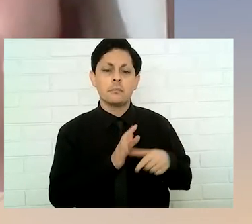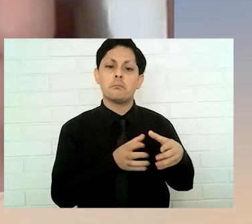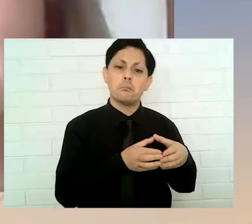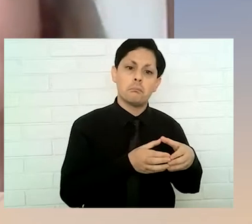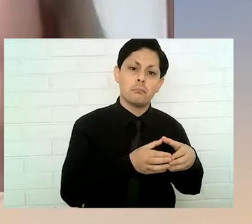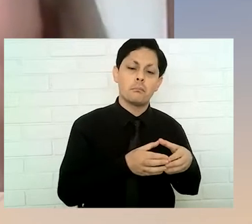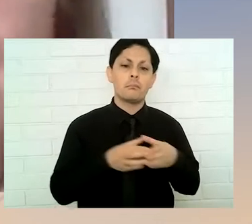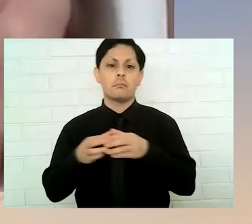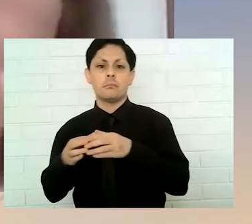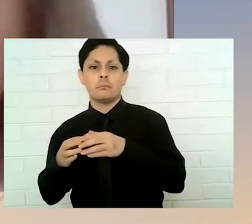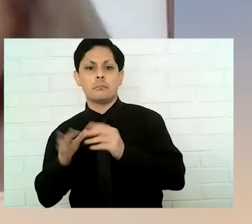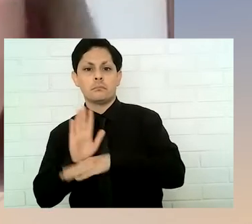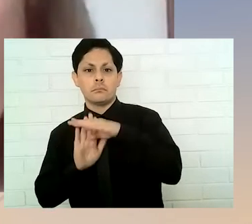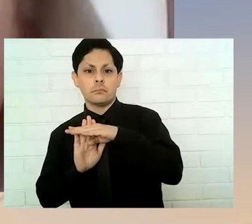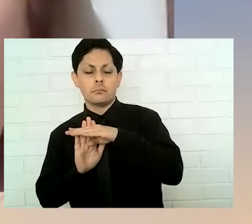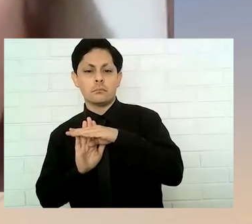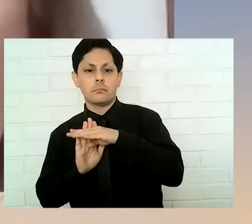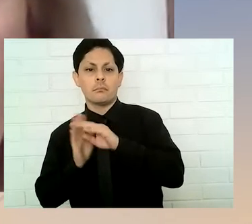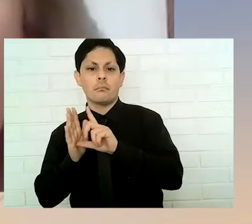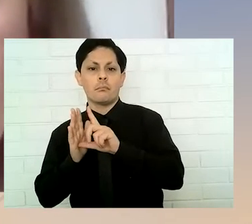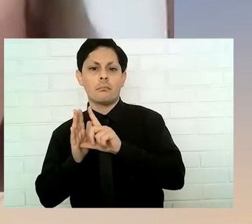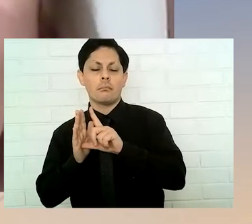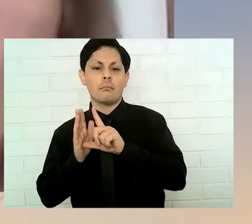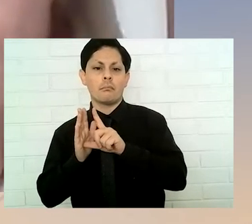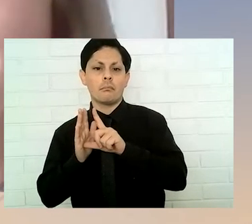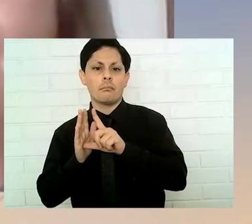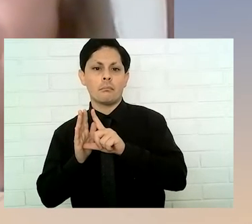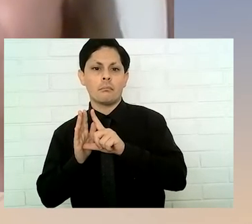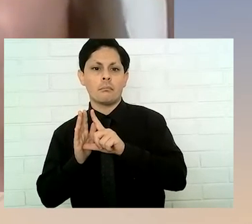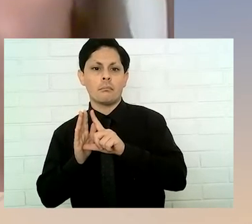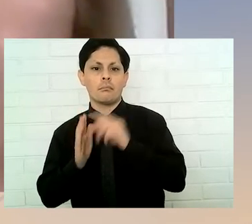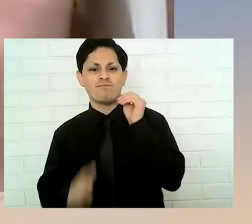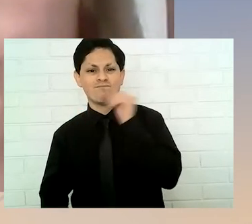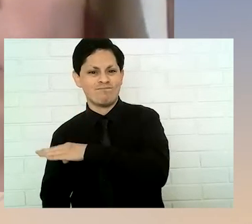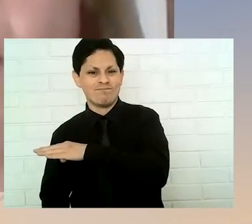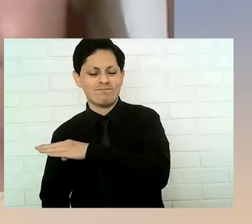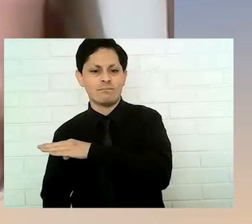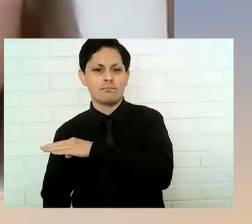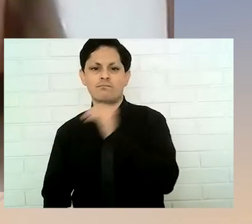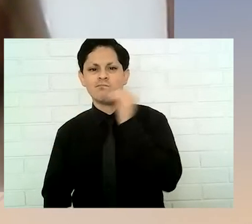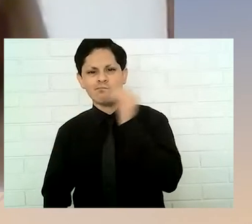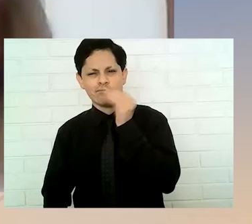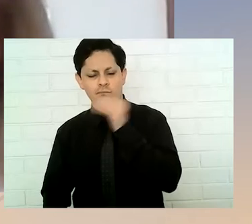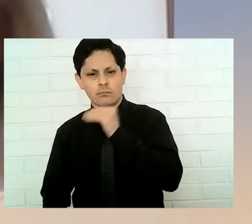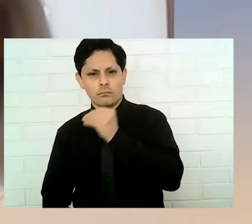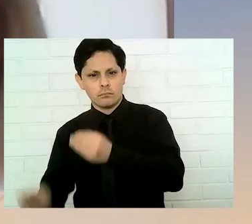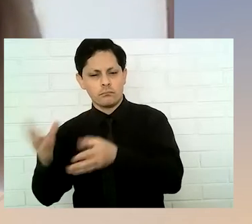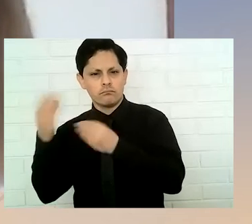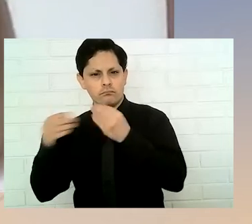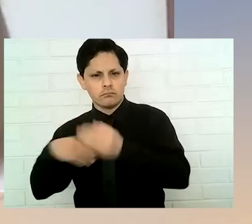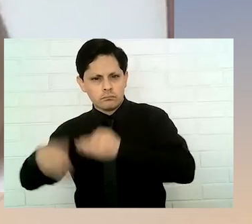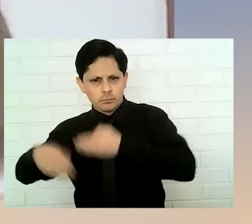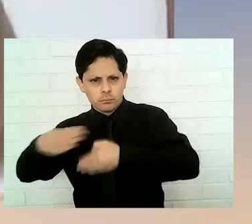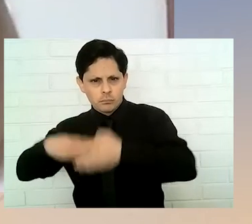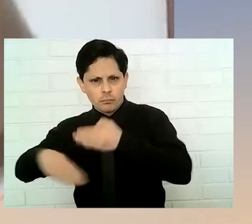suponían iban a aprender nada y resulta que fue su proceso mucho más rápido y mucho más gratificante.